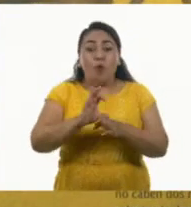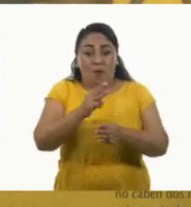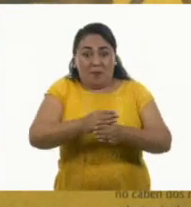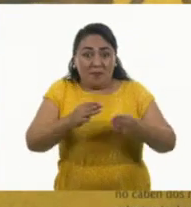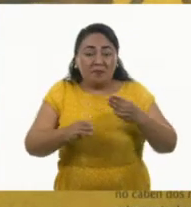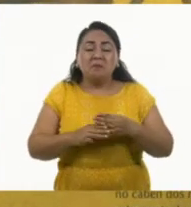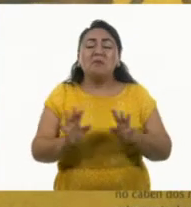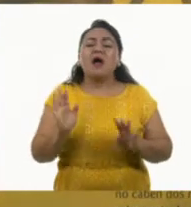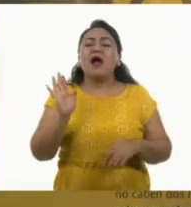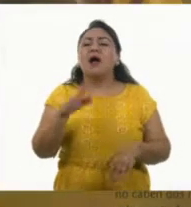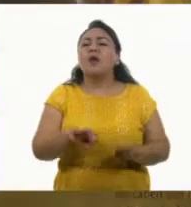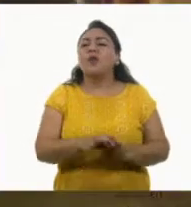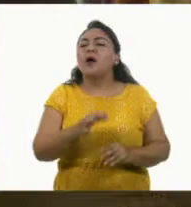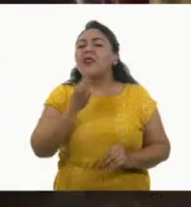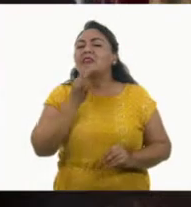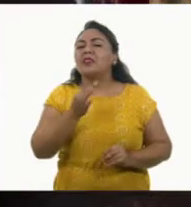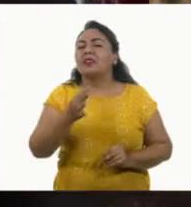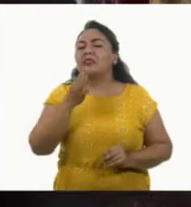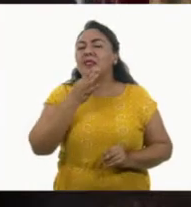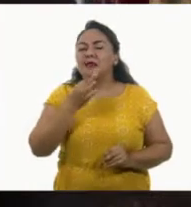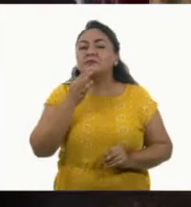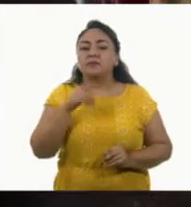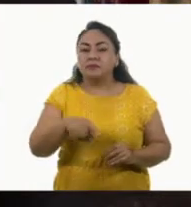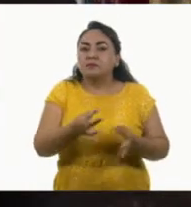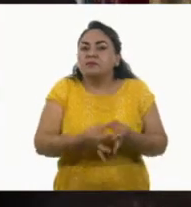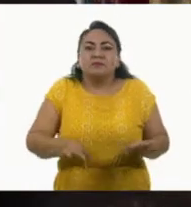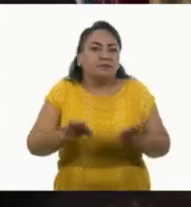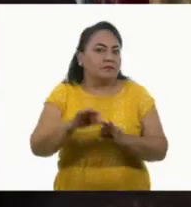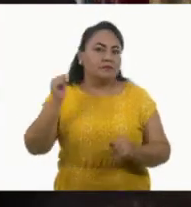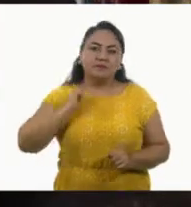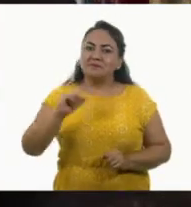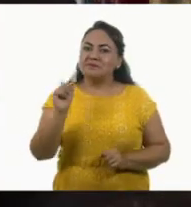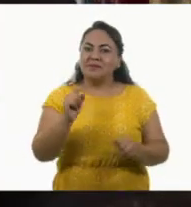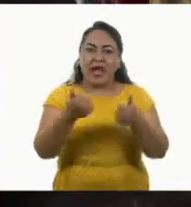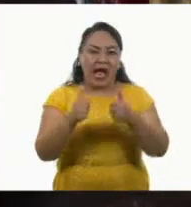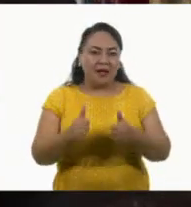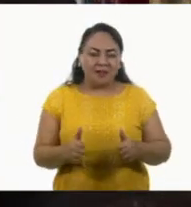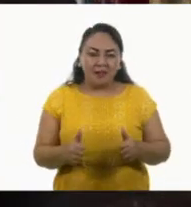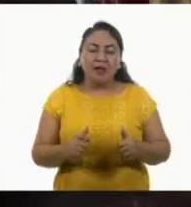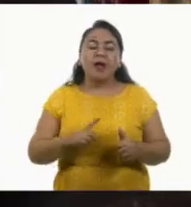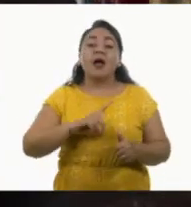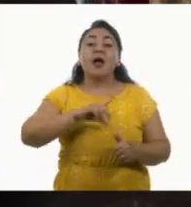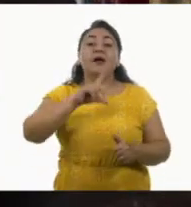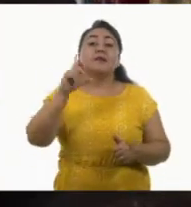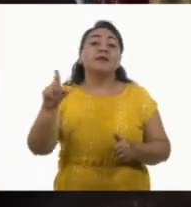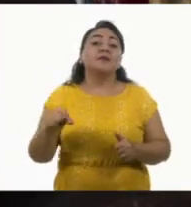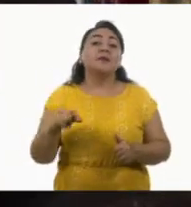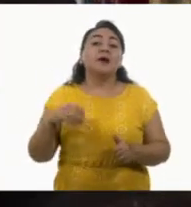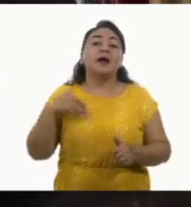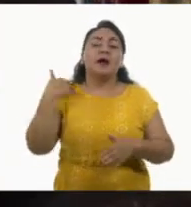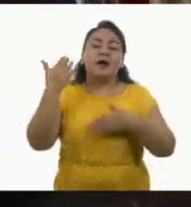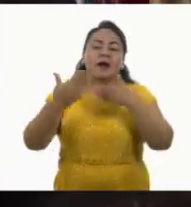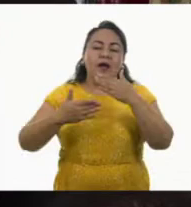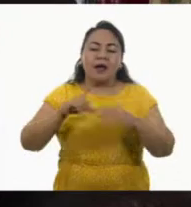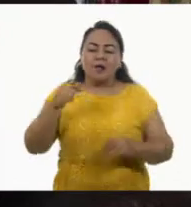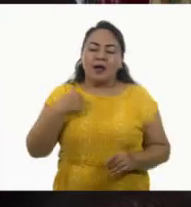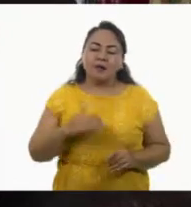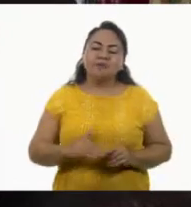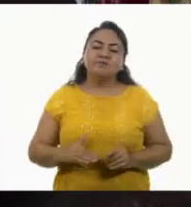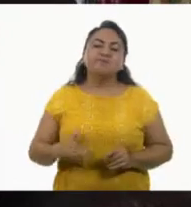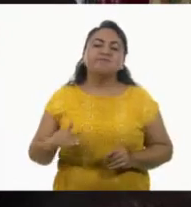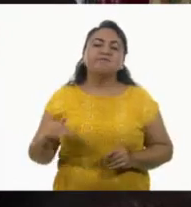como de relleno. Al no verla importante, y que peor, cuando ya la ves como adulto, la